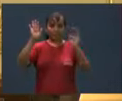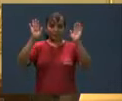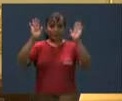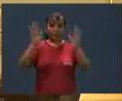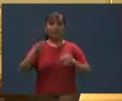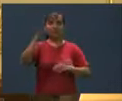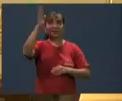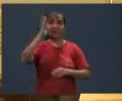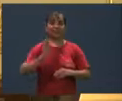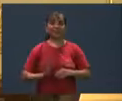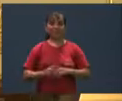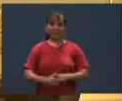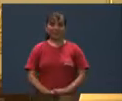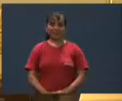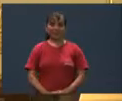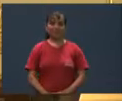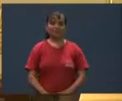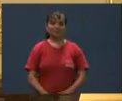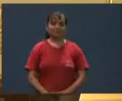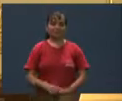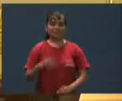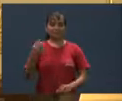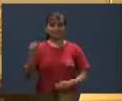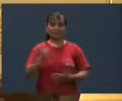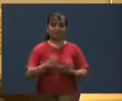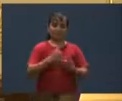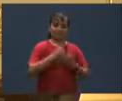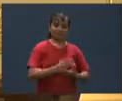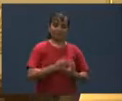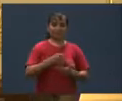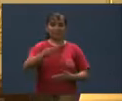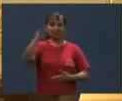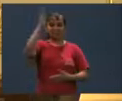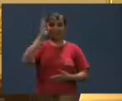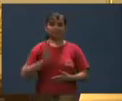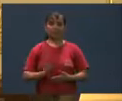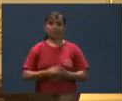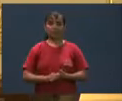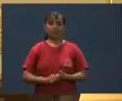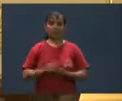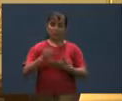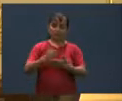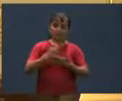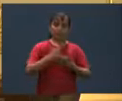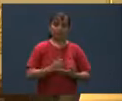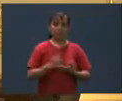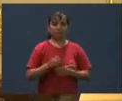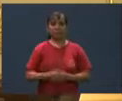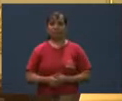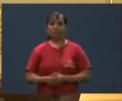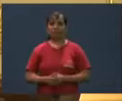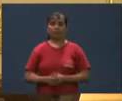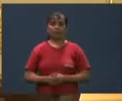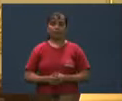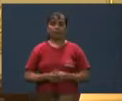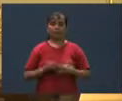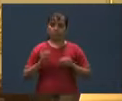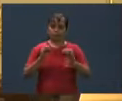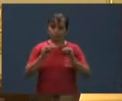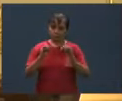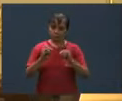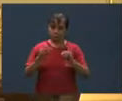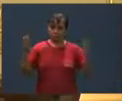Para que arraigue los monjes y monjas aquel deseo de Dios y de los valores trascendentes que impulsó a San